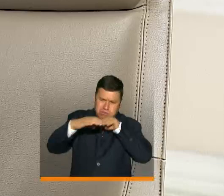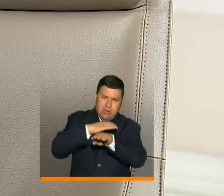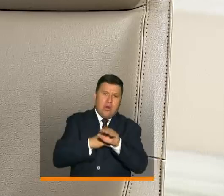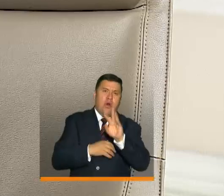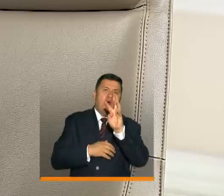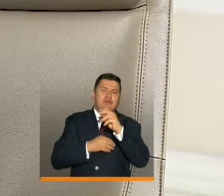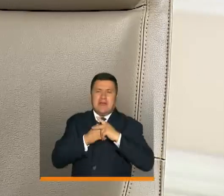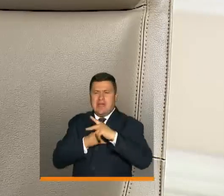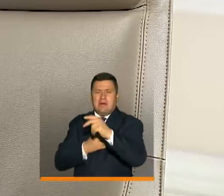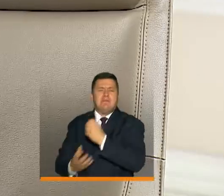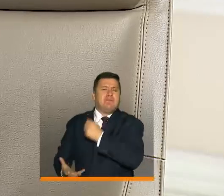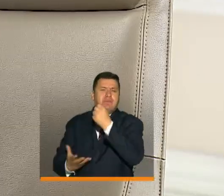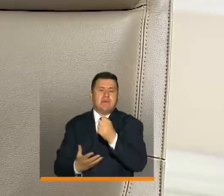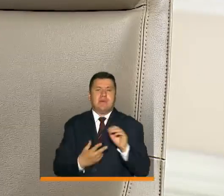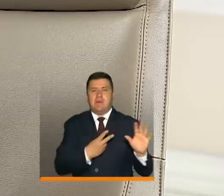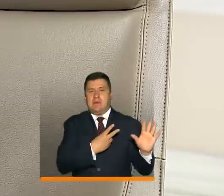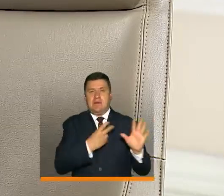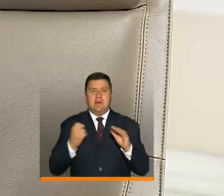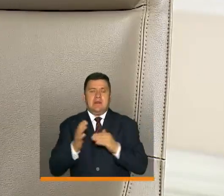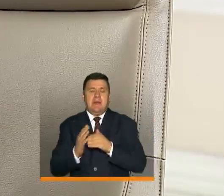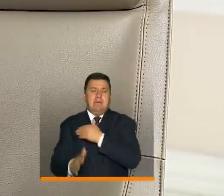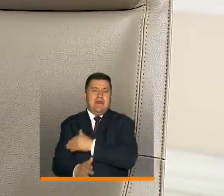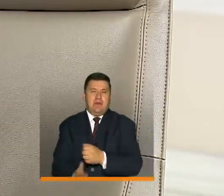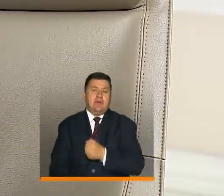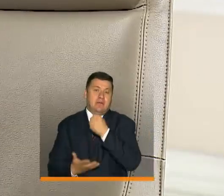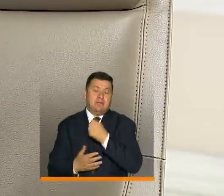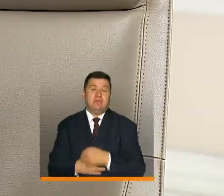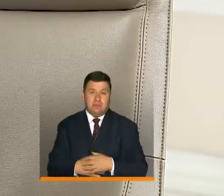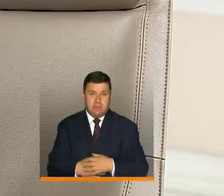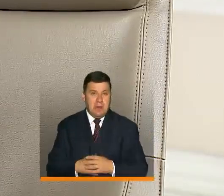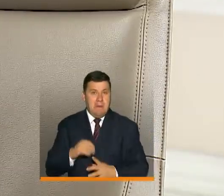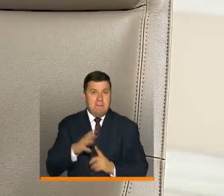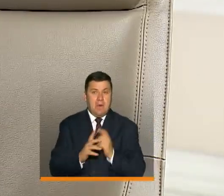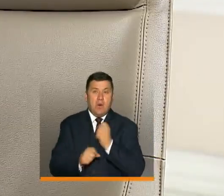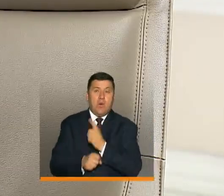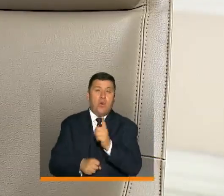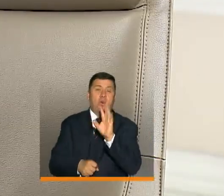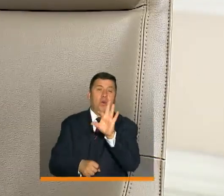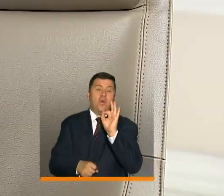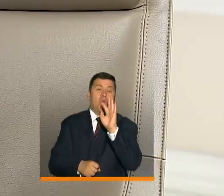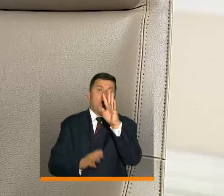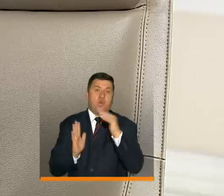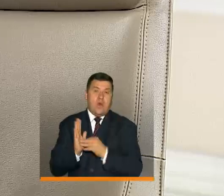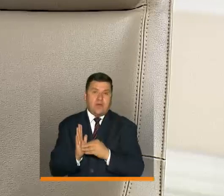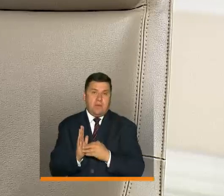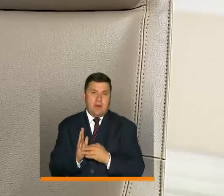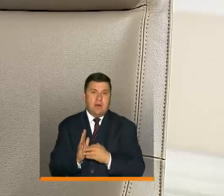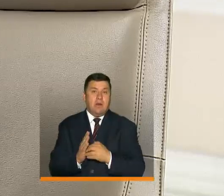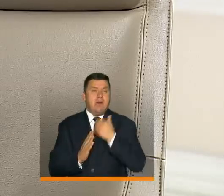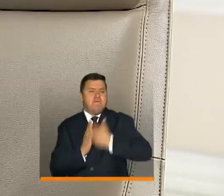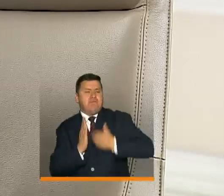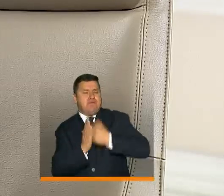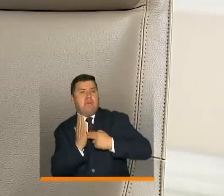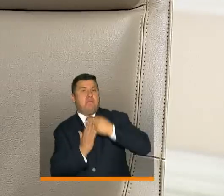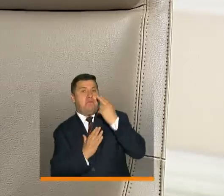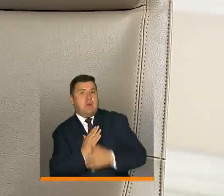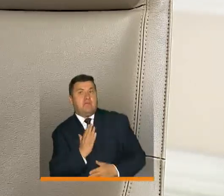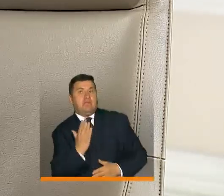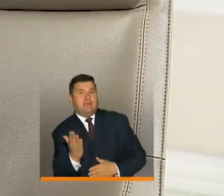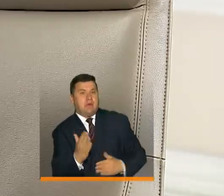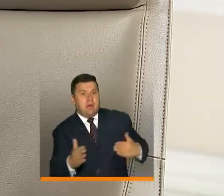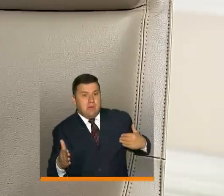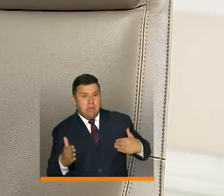8 kilómetros con una inversión de 700 mil millones y generando 4 mil empleos. Todas esas licitaciones se harán durante el